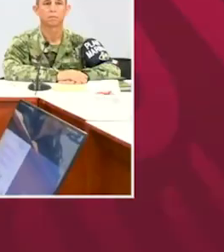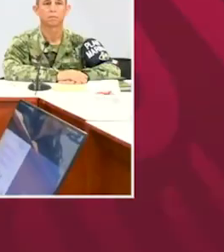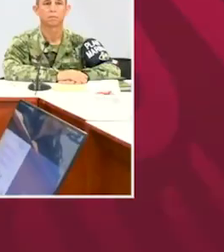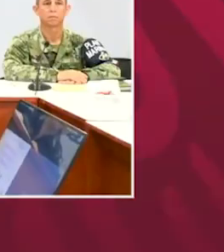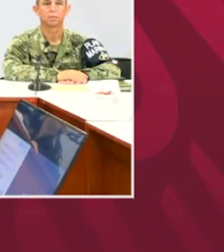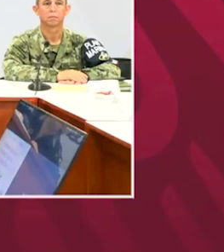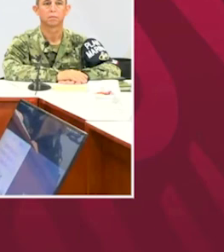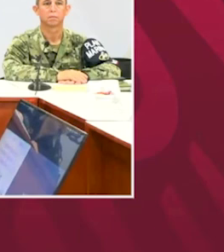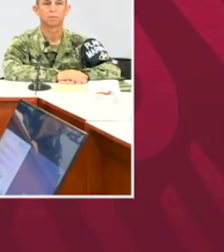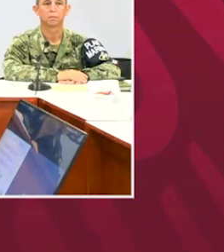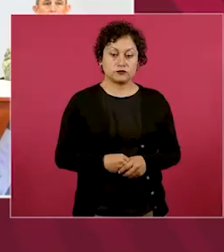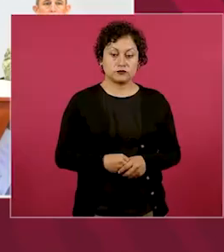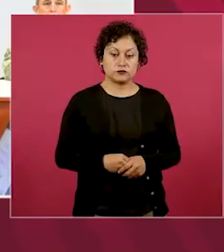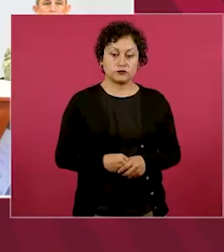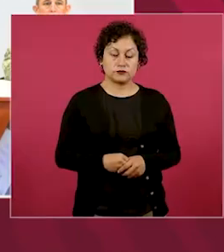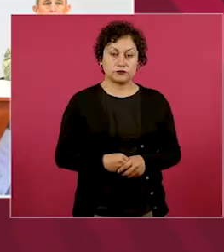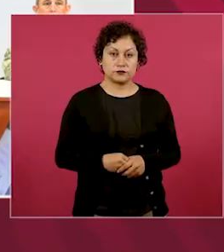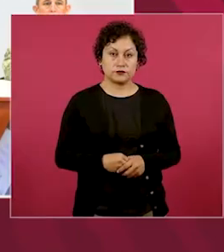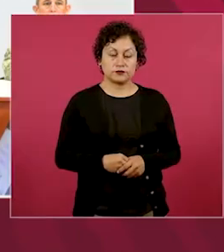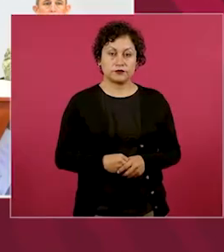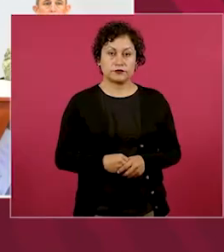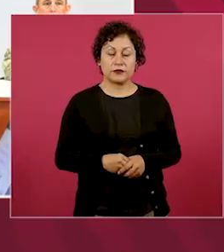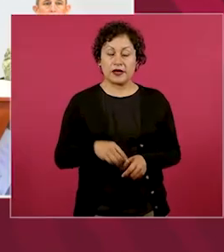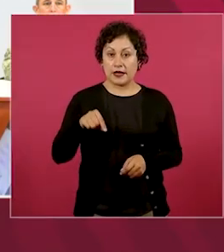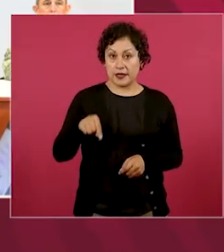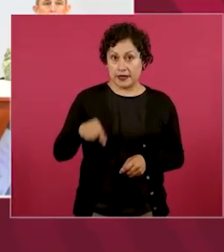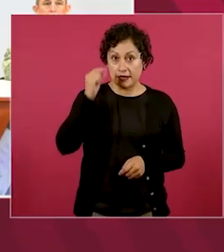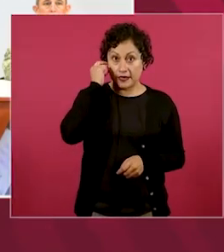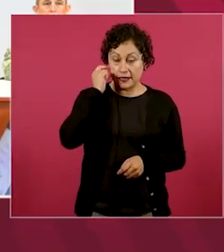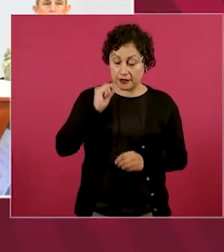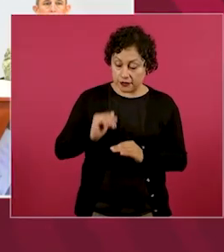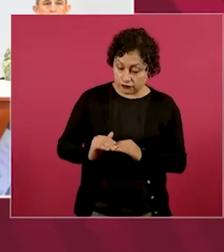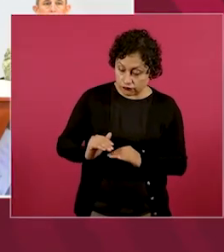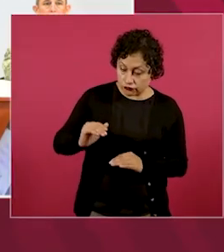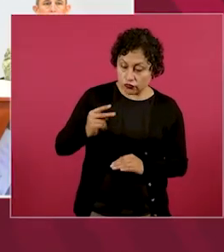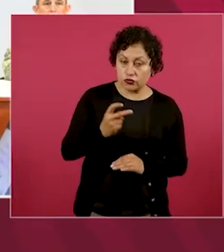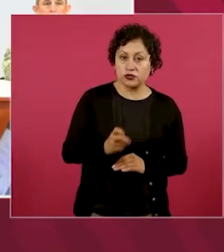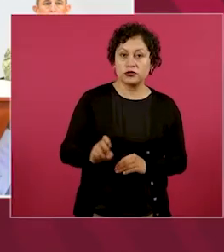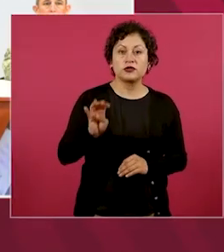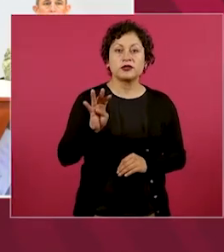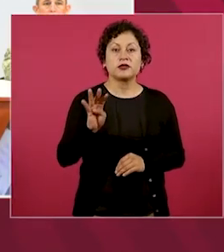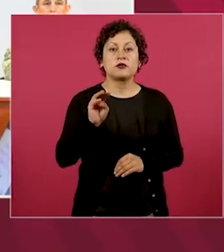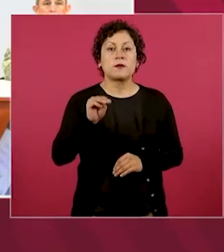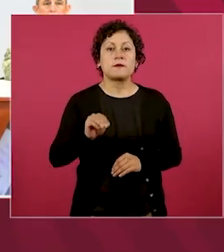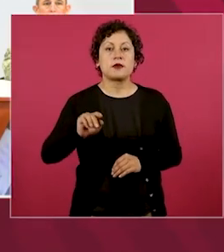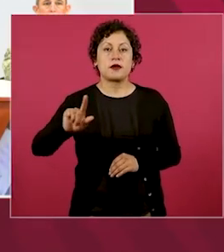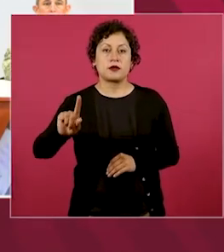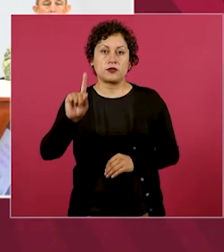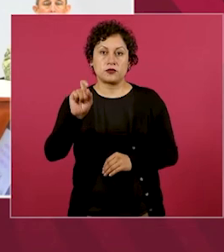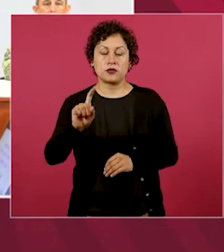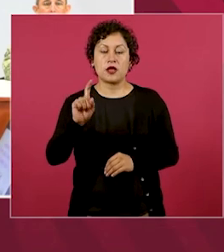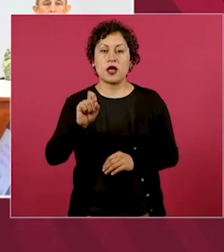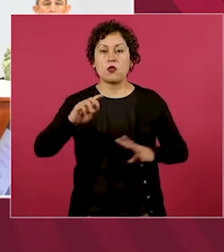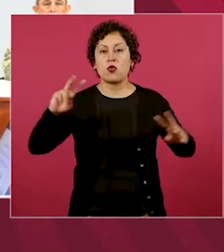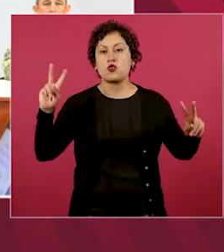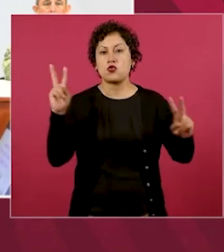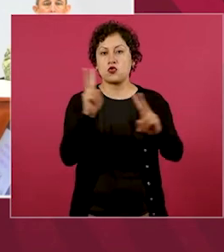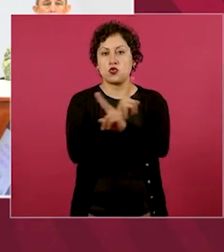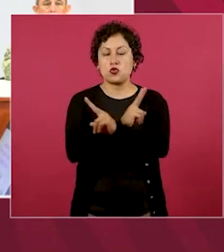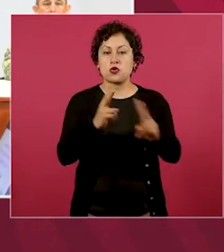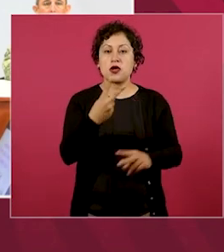269 milímetros de agua aquí en Guerrero, con rachas de viento de 160 kilómetros por